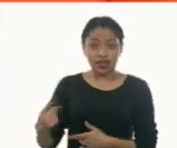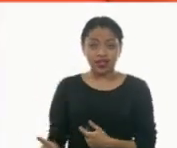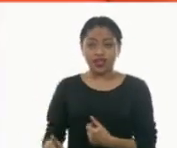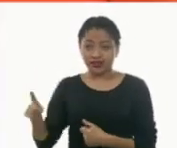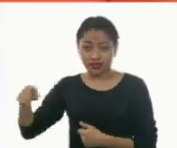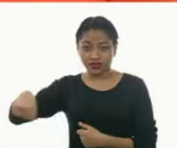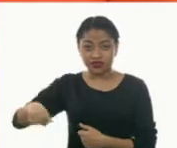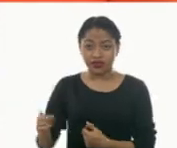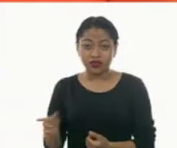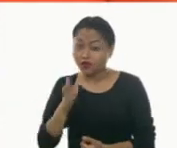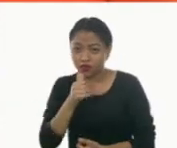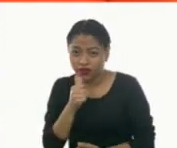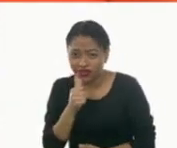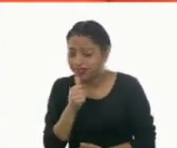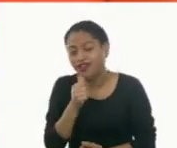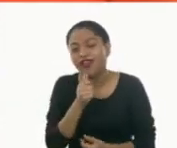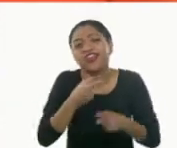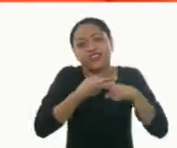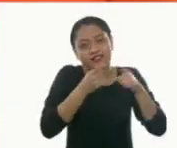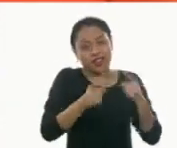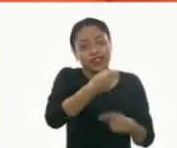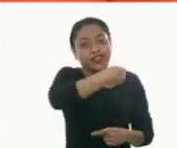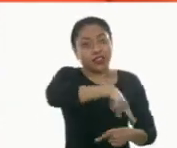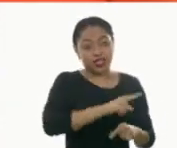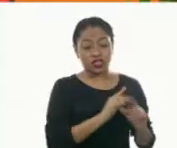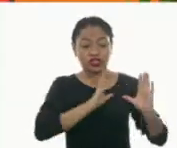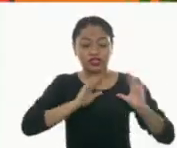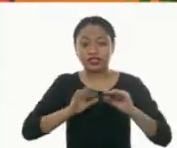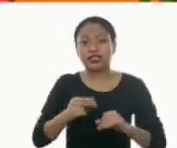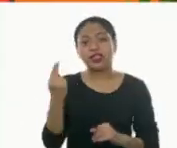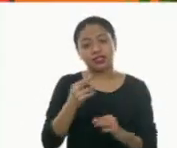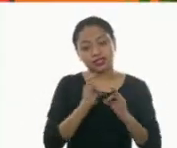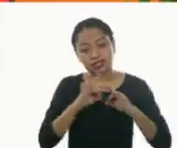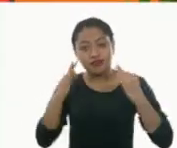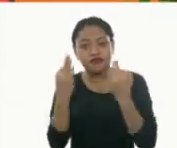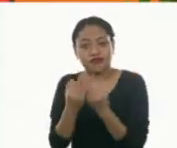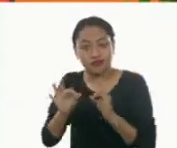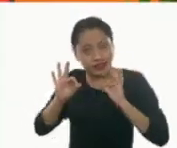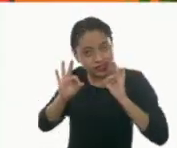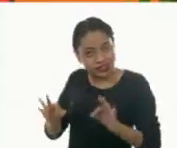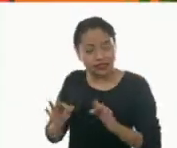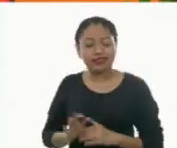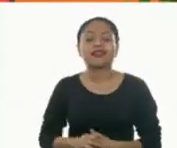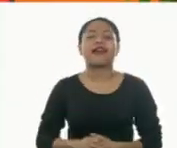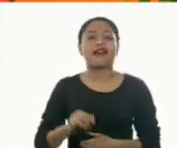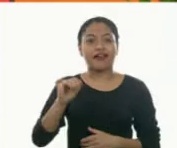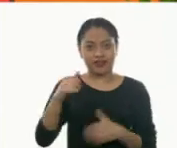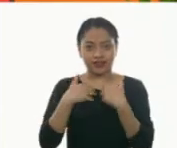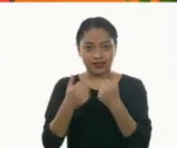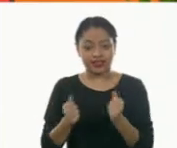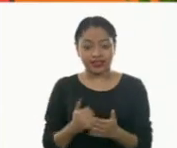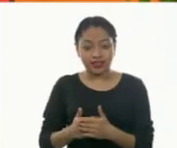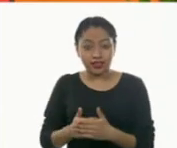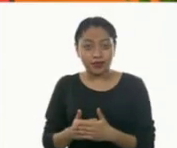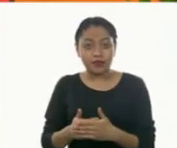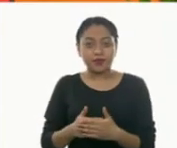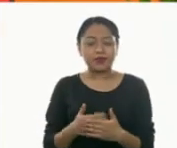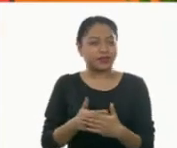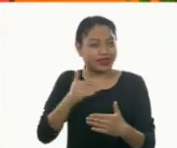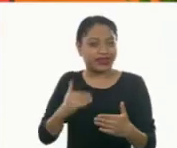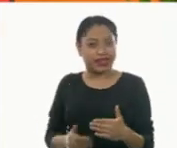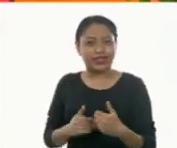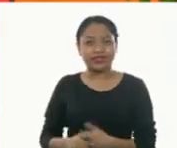sino nosotros, si no sabemos cómo enseñarles adecuadamente. Claro. Bueno, antes de continuar con esta plática, me